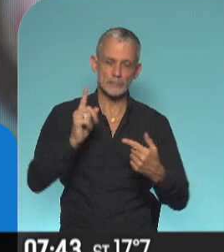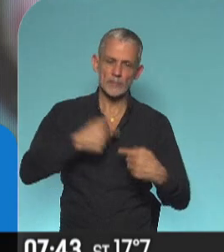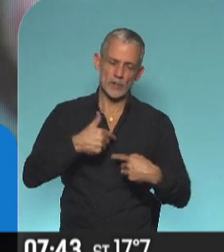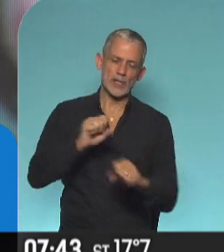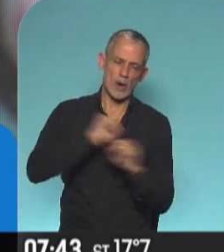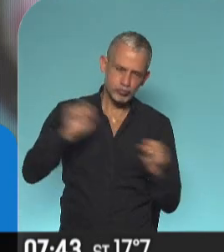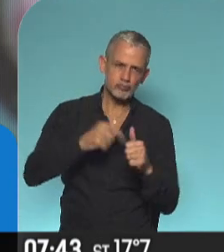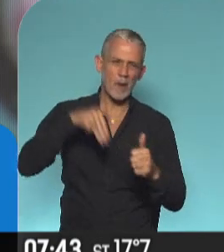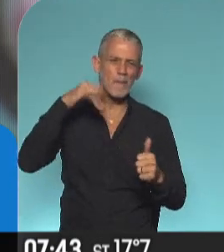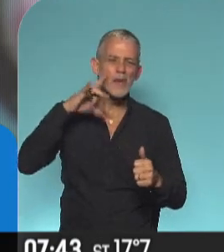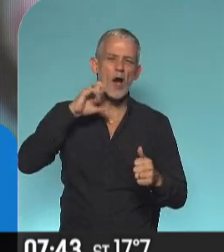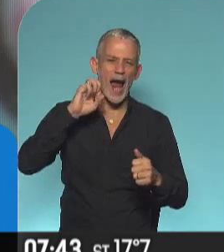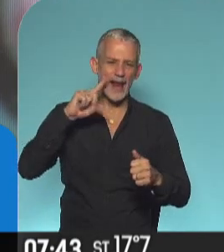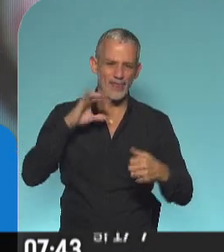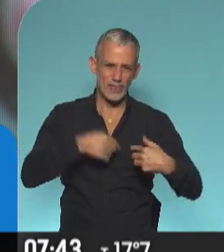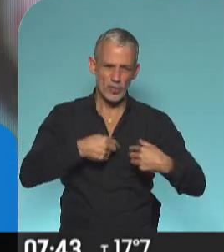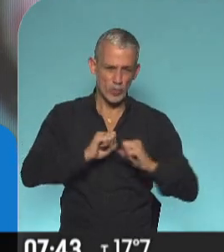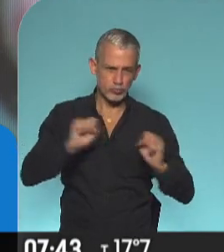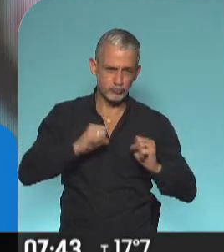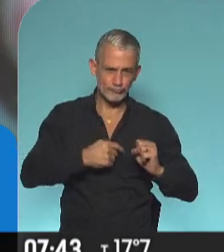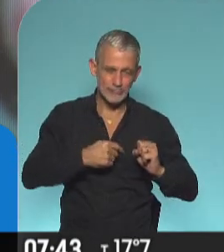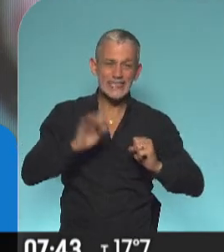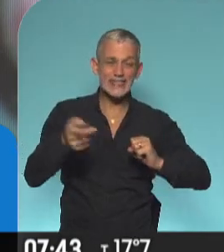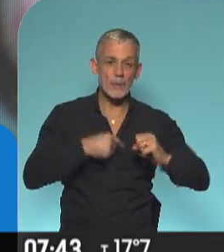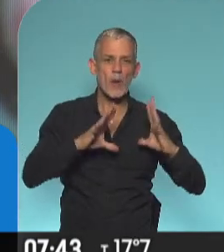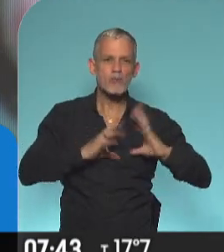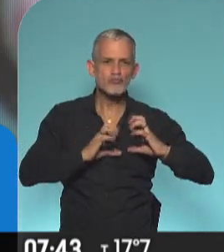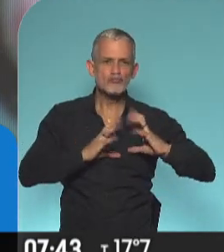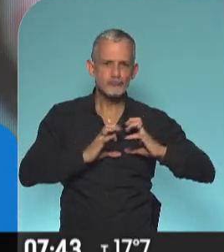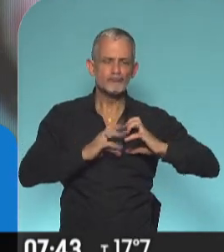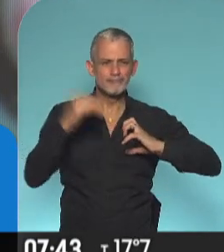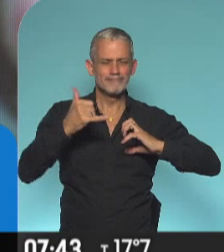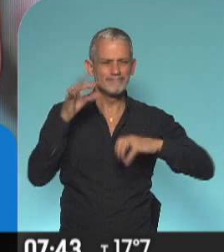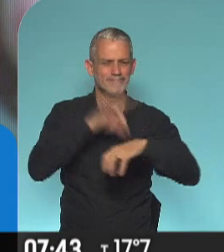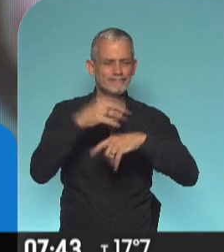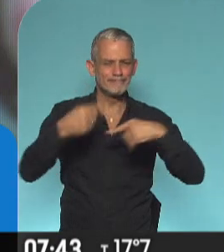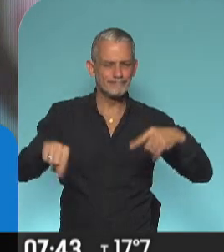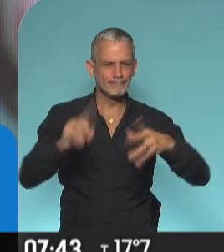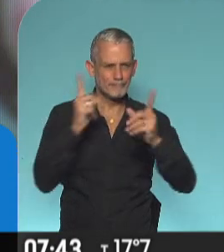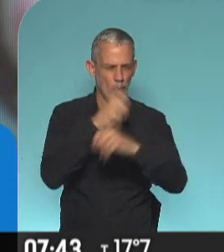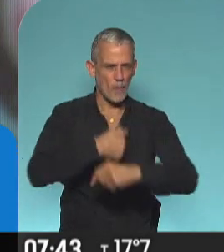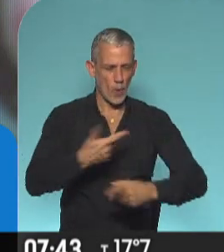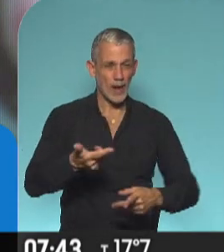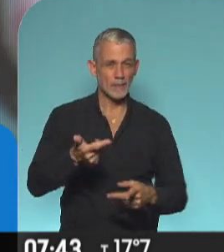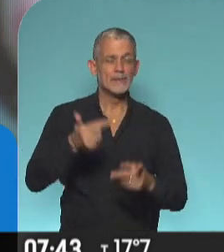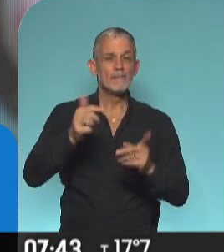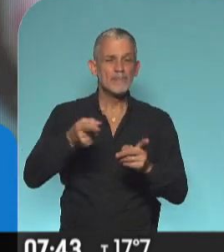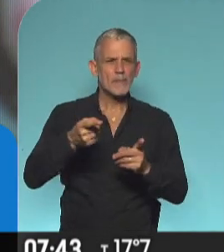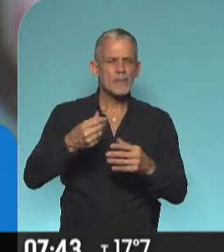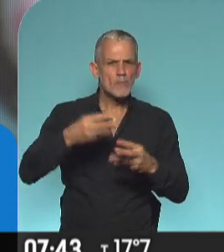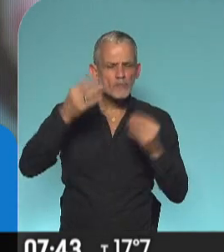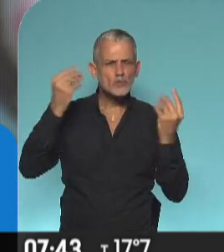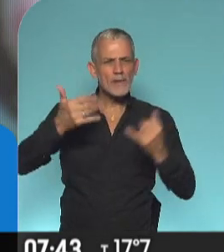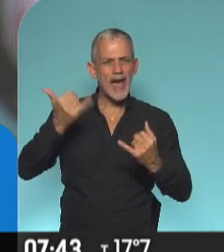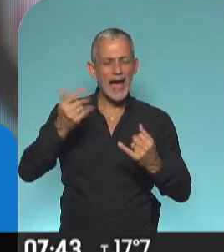infartos agudos de miocardio y todas las patologías que tienen que ver con el músculo cardíaco en particular. Por otro lado, ocurren en muchas ocasiones